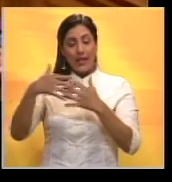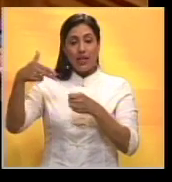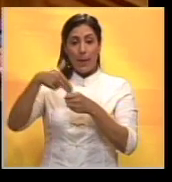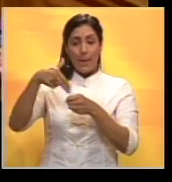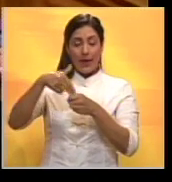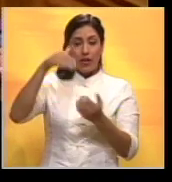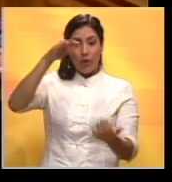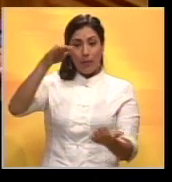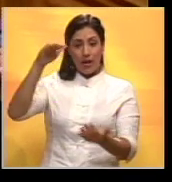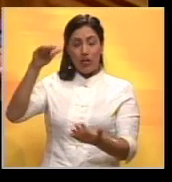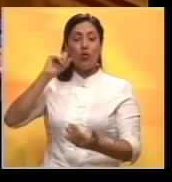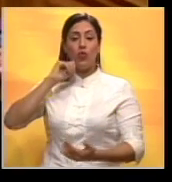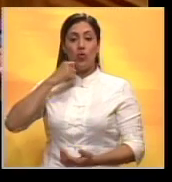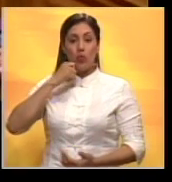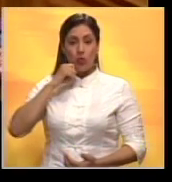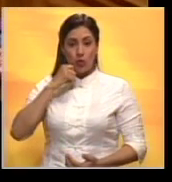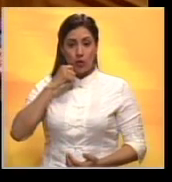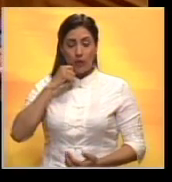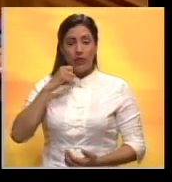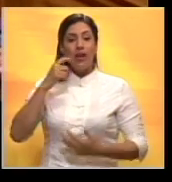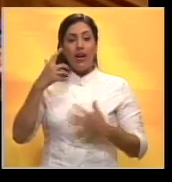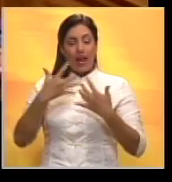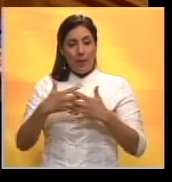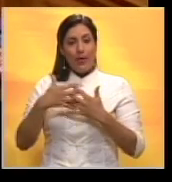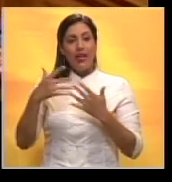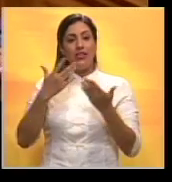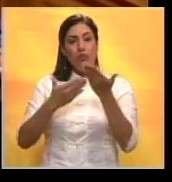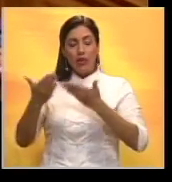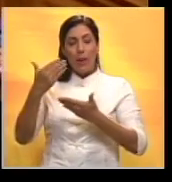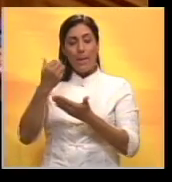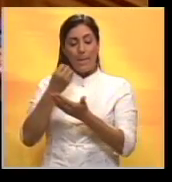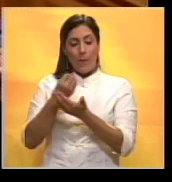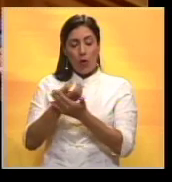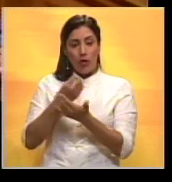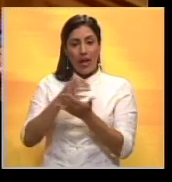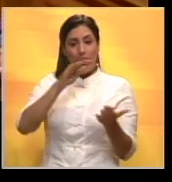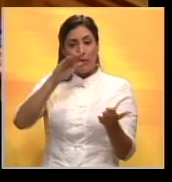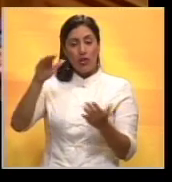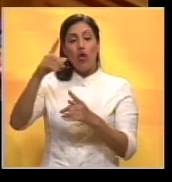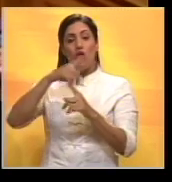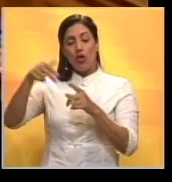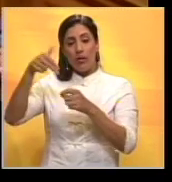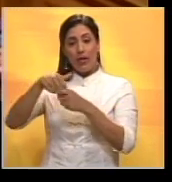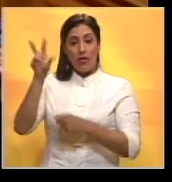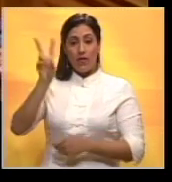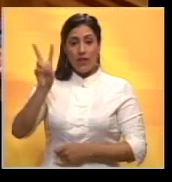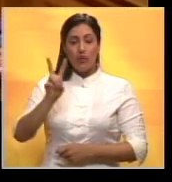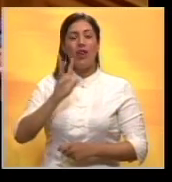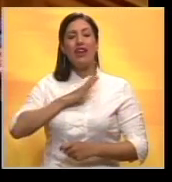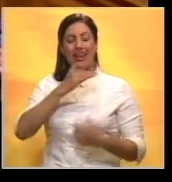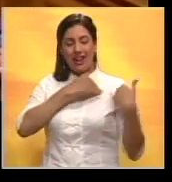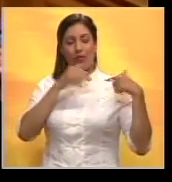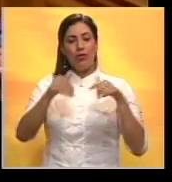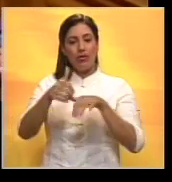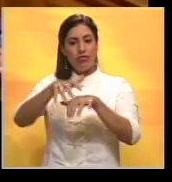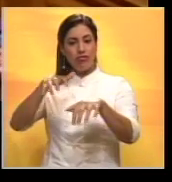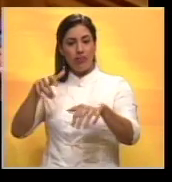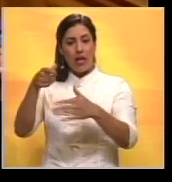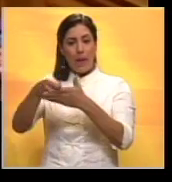petrolera Estatal rusa Ros nef en la empresa mixta petromonagas y en la cual petróleo de Venezuela es accionista